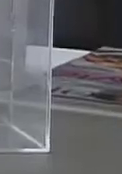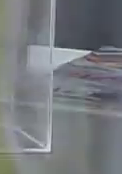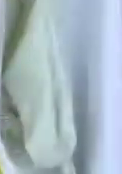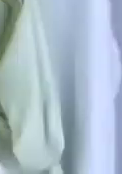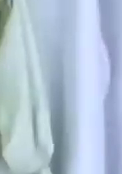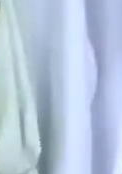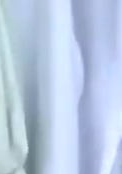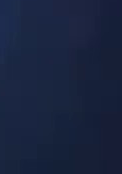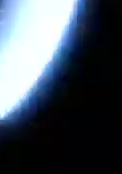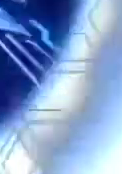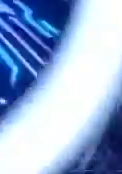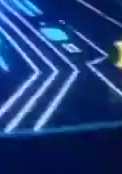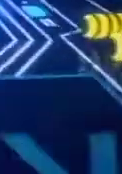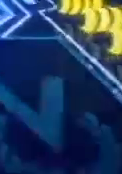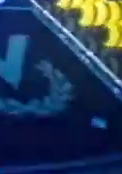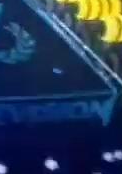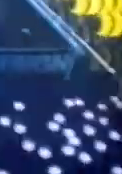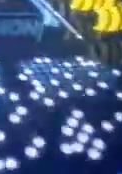2